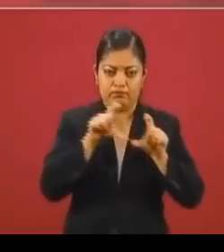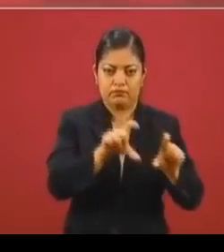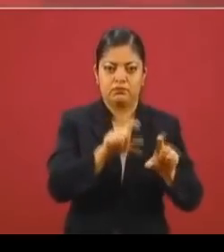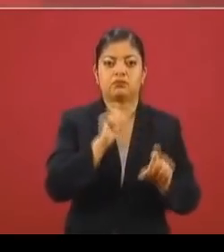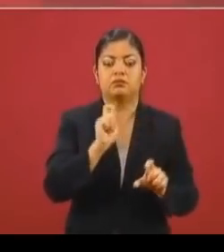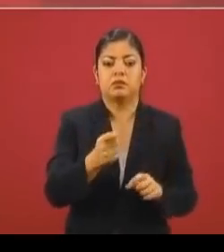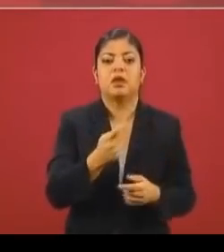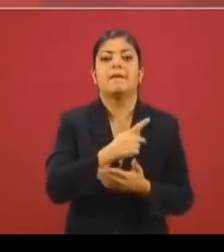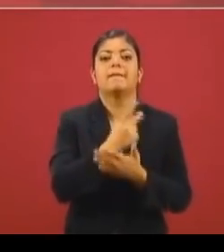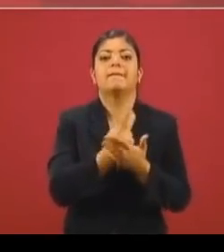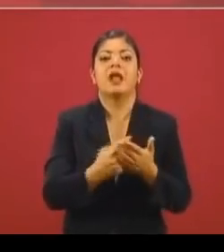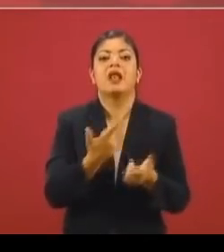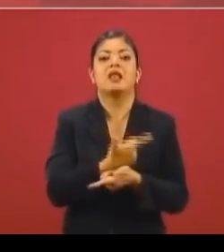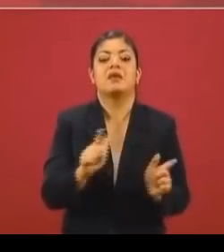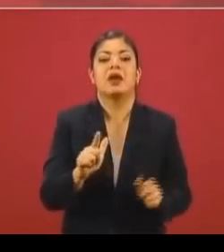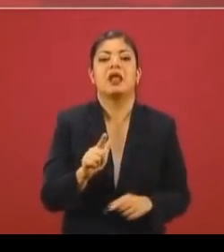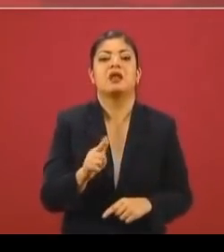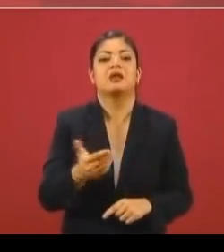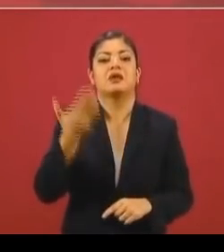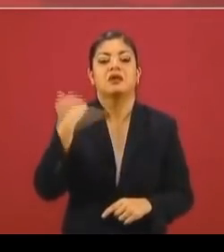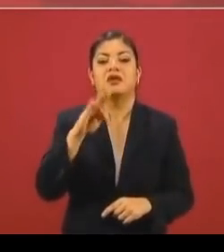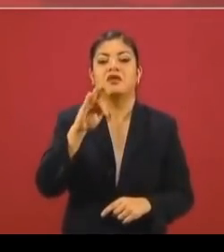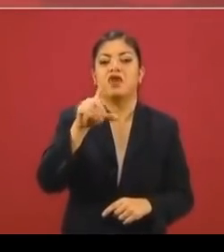del Plan Liberal de los Flores Magón